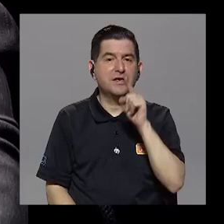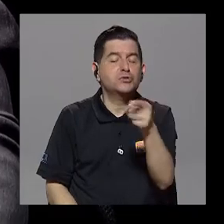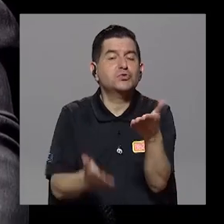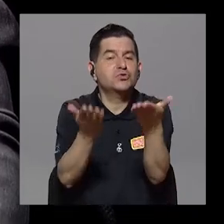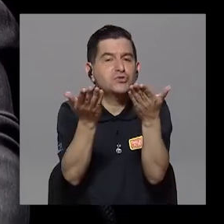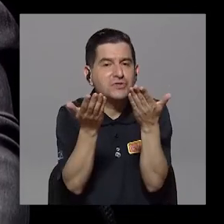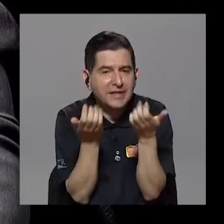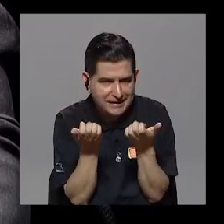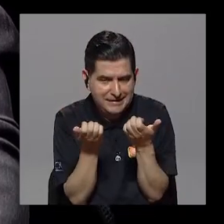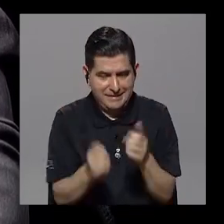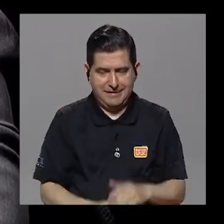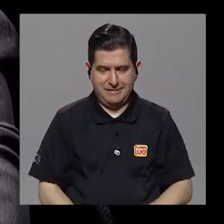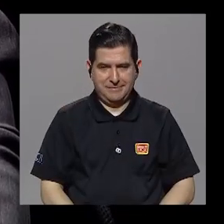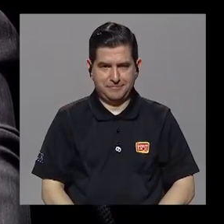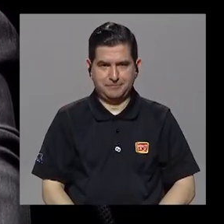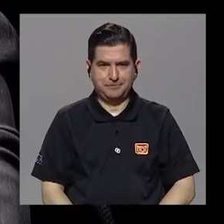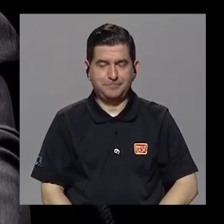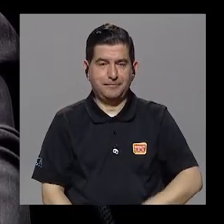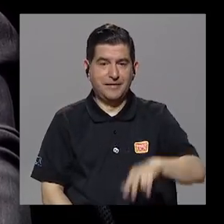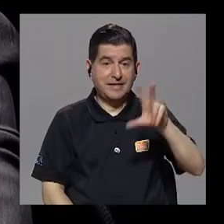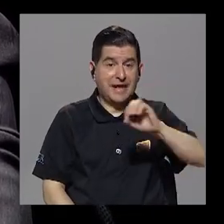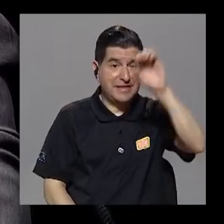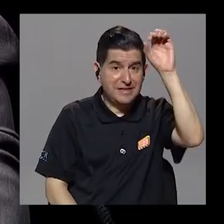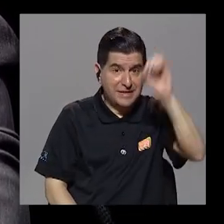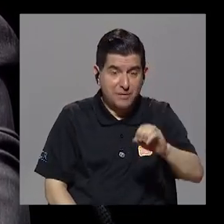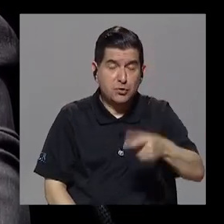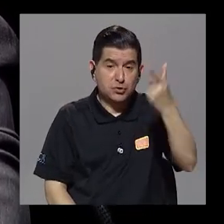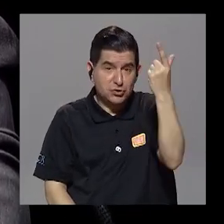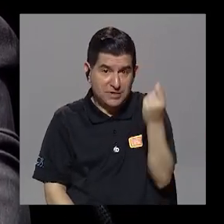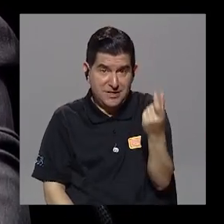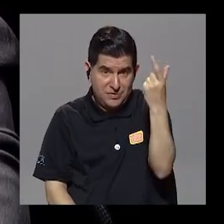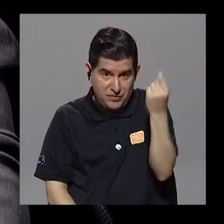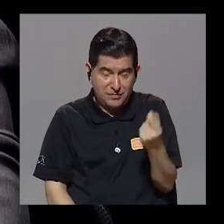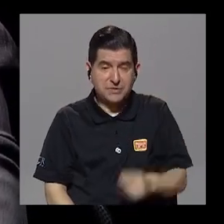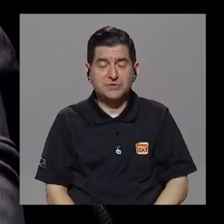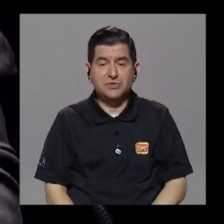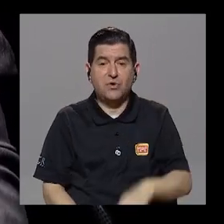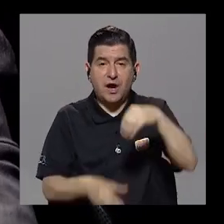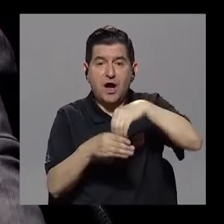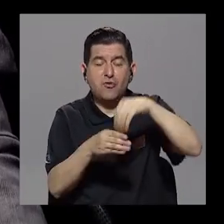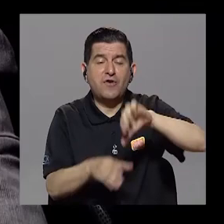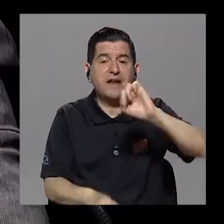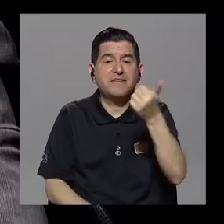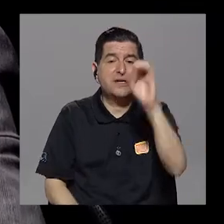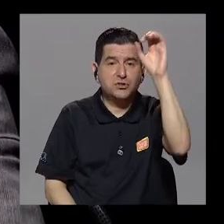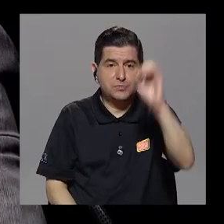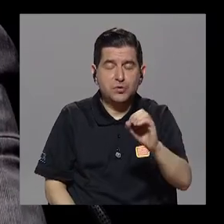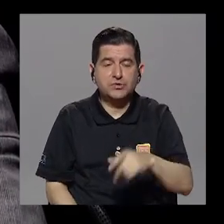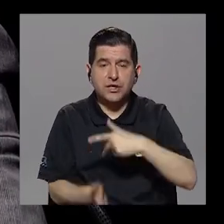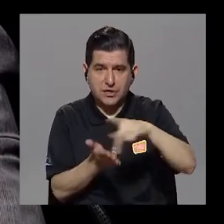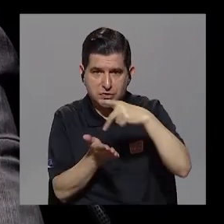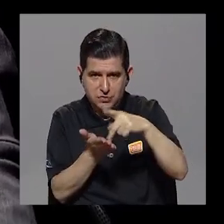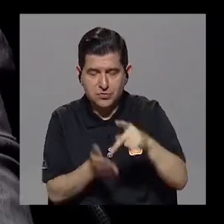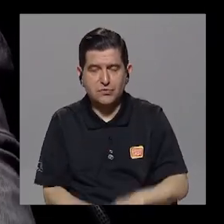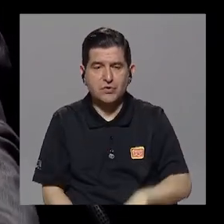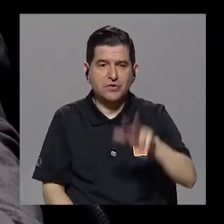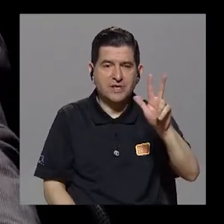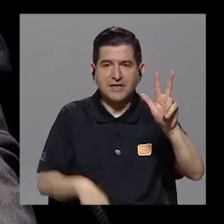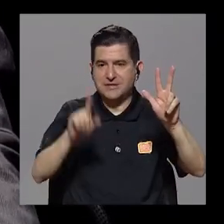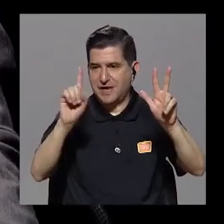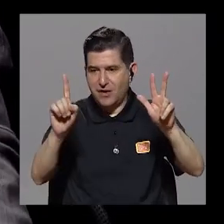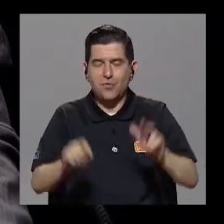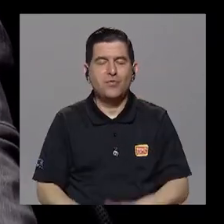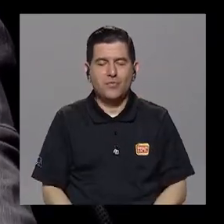Si usted quiere llevarse 30% de pensión, tiene que ahorrar 10% de su salario. 3 a